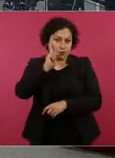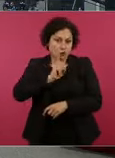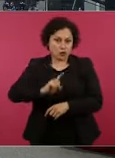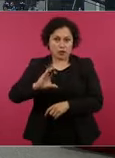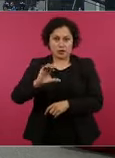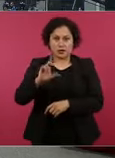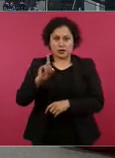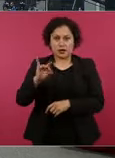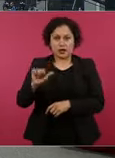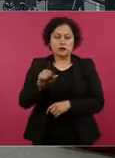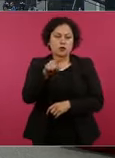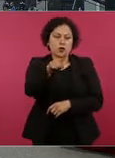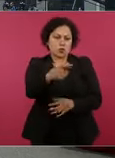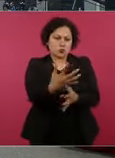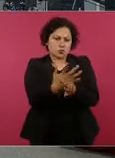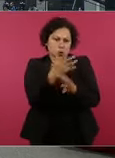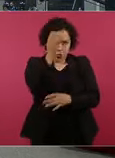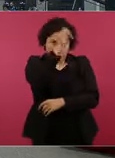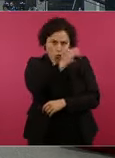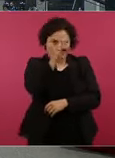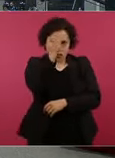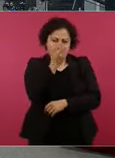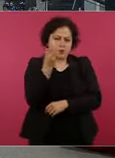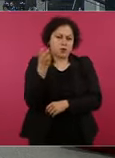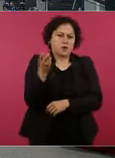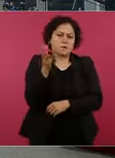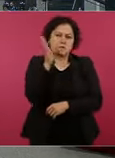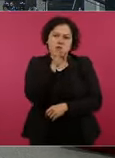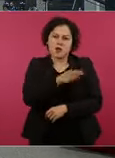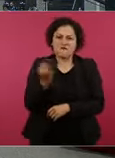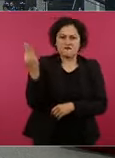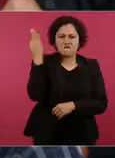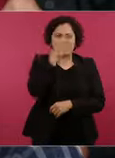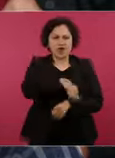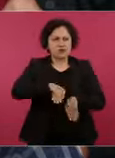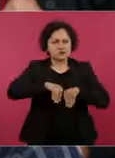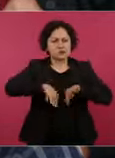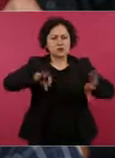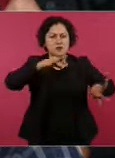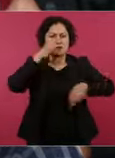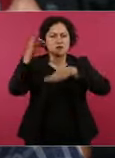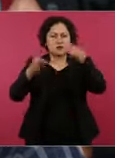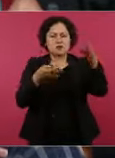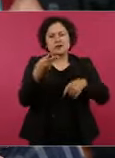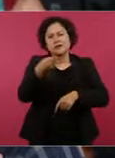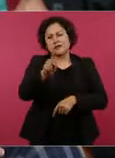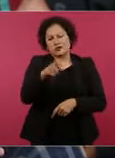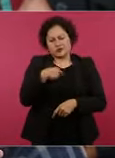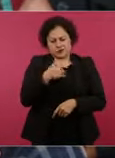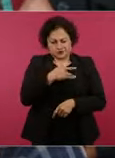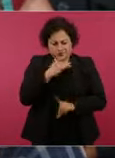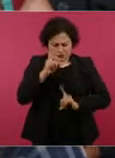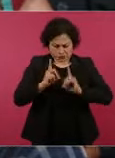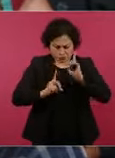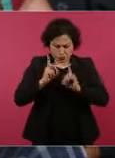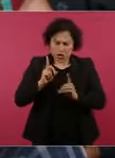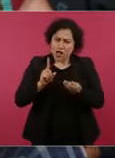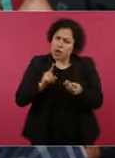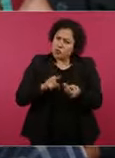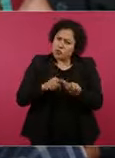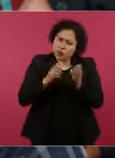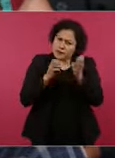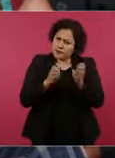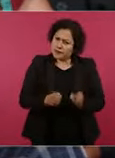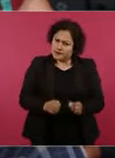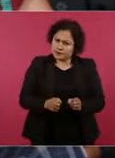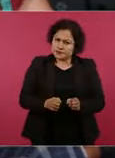fue un montaje y fue un acto de propaganda. Pero me queda la duda, presidente, ¿dónde estaba el equipo de seguridad de la candidata? Entiendo que